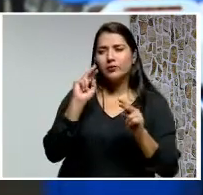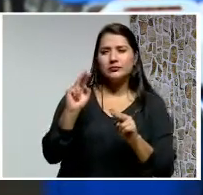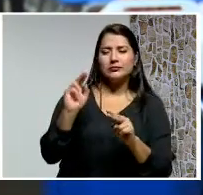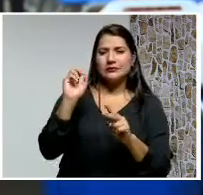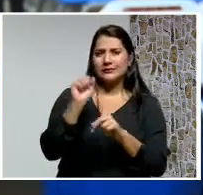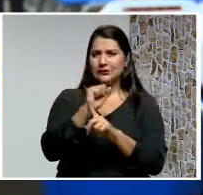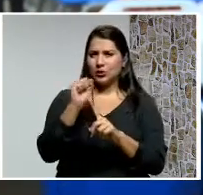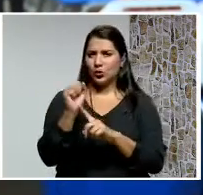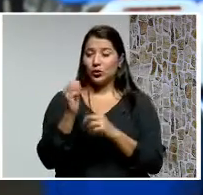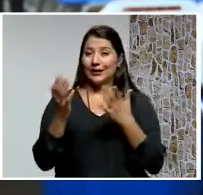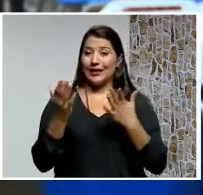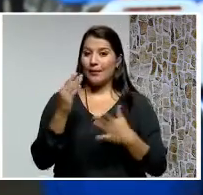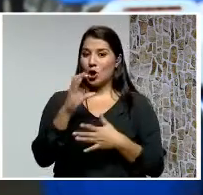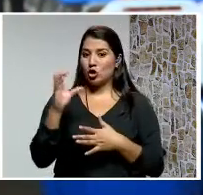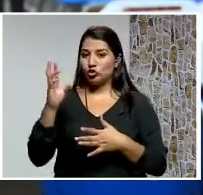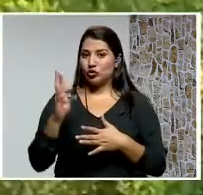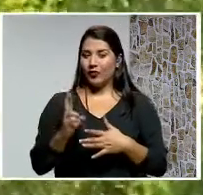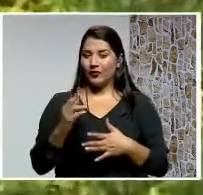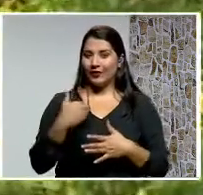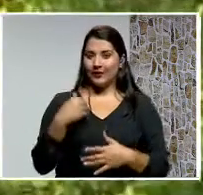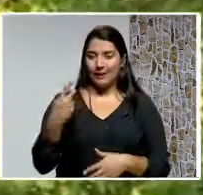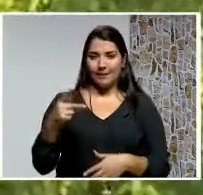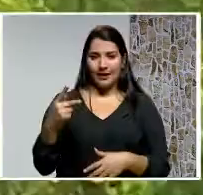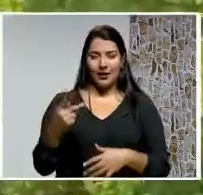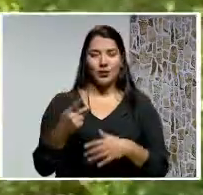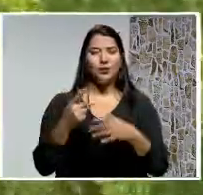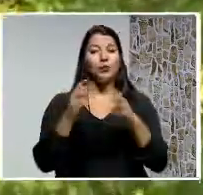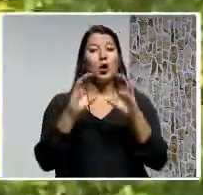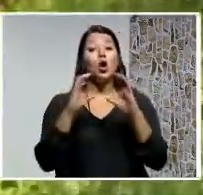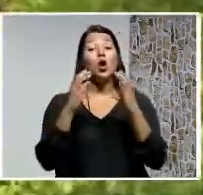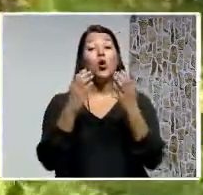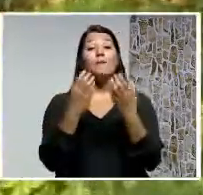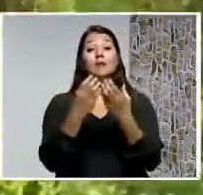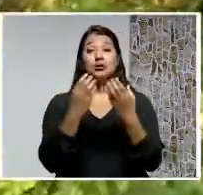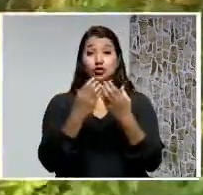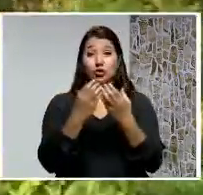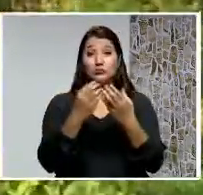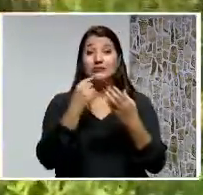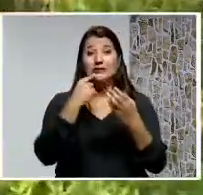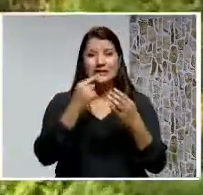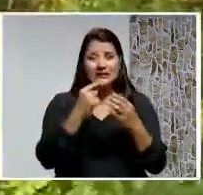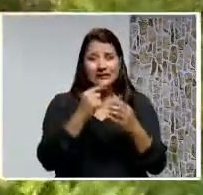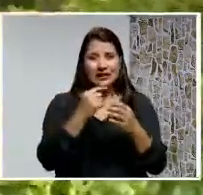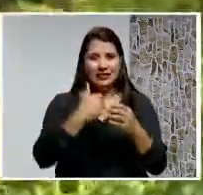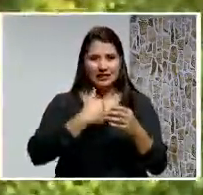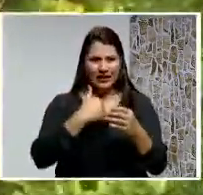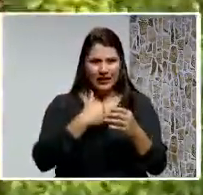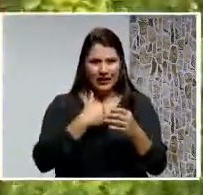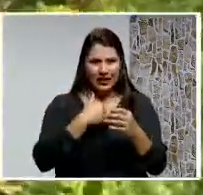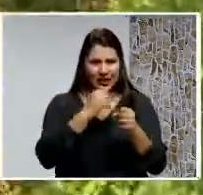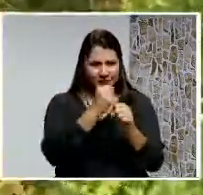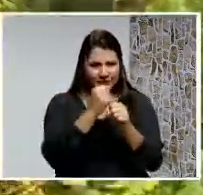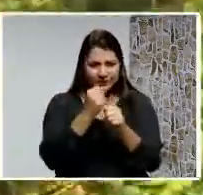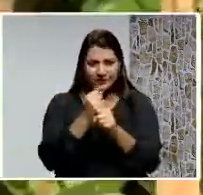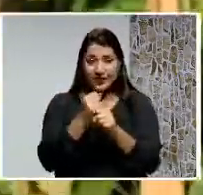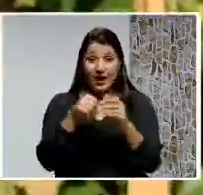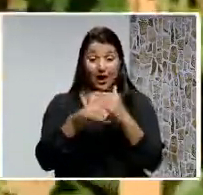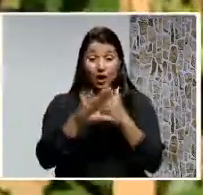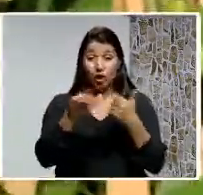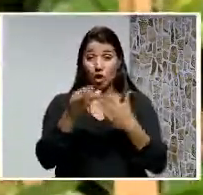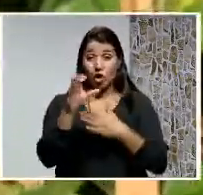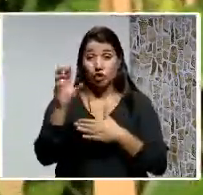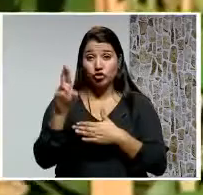el país se está poniendo en riesgo o en peligro. La comisión destaca operativos a nivel nacional por irregularidades como cacería, tala